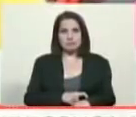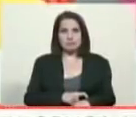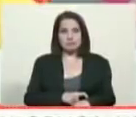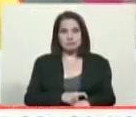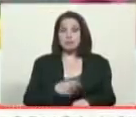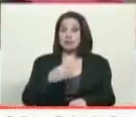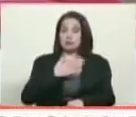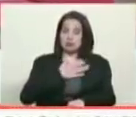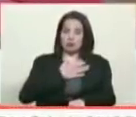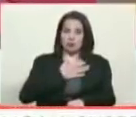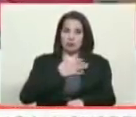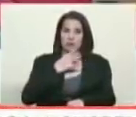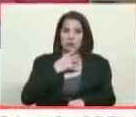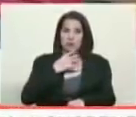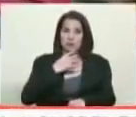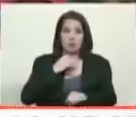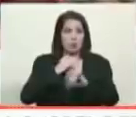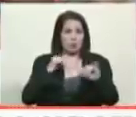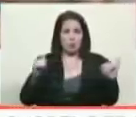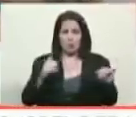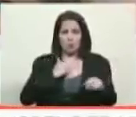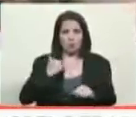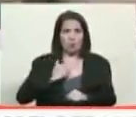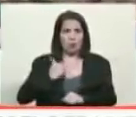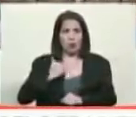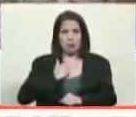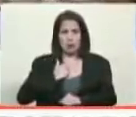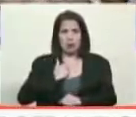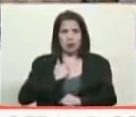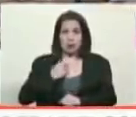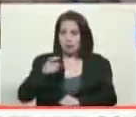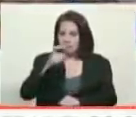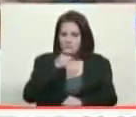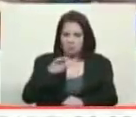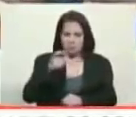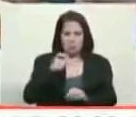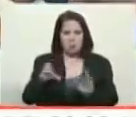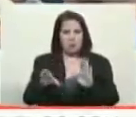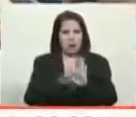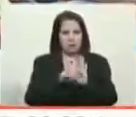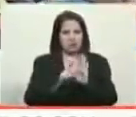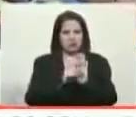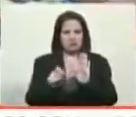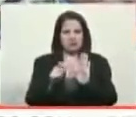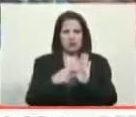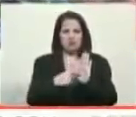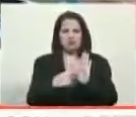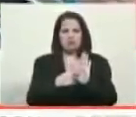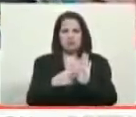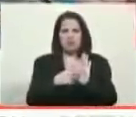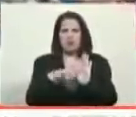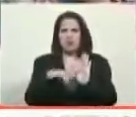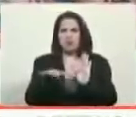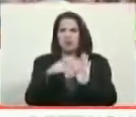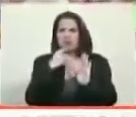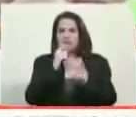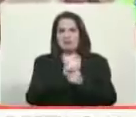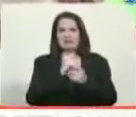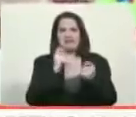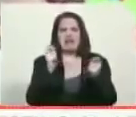Yo reto a cualquiera que me busque en esta Constitución donde aparece la palabra